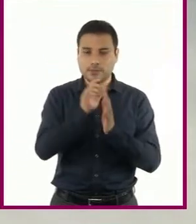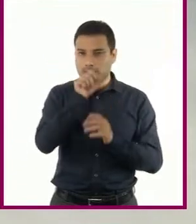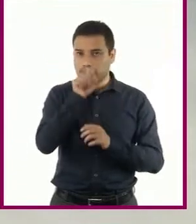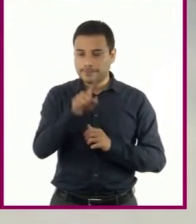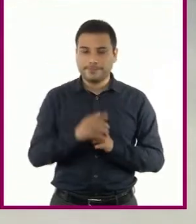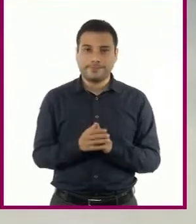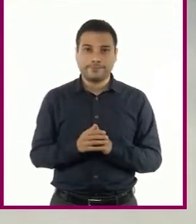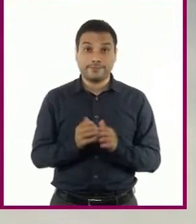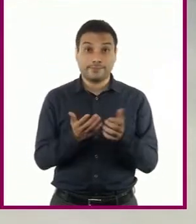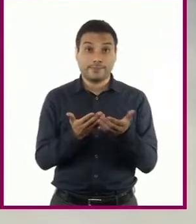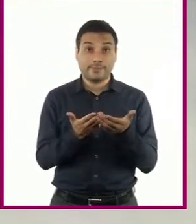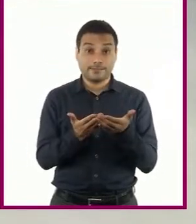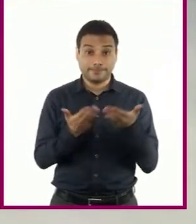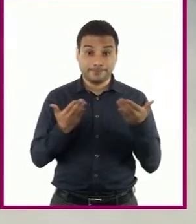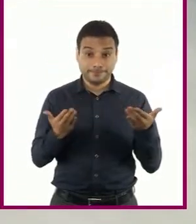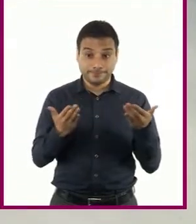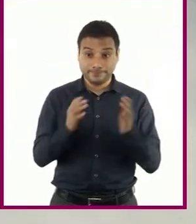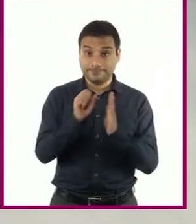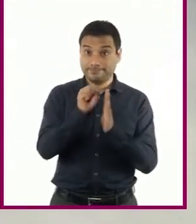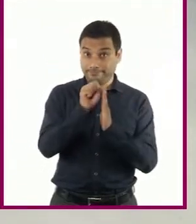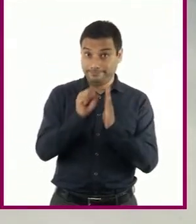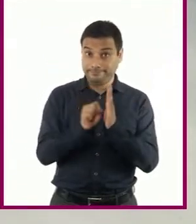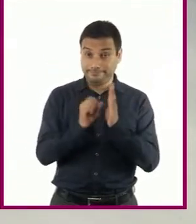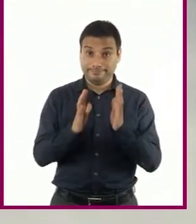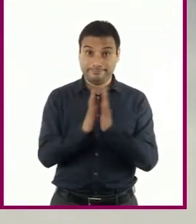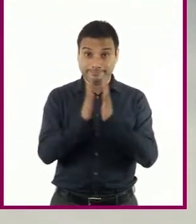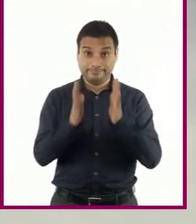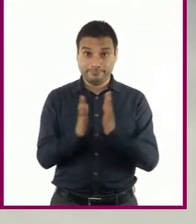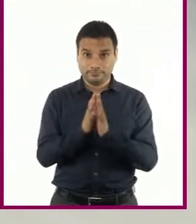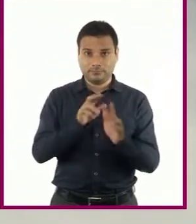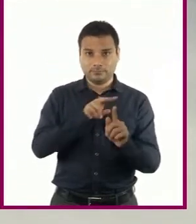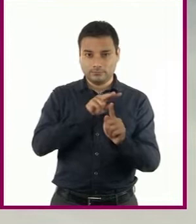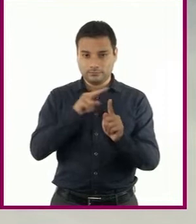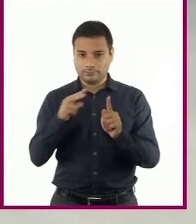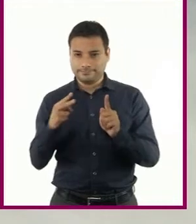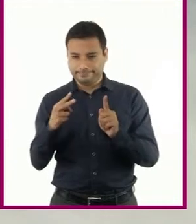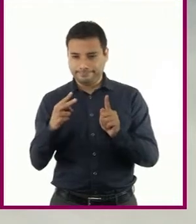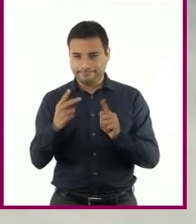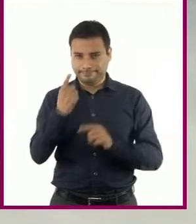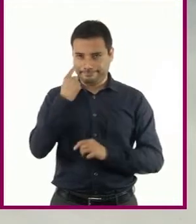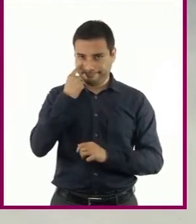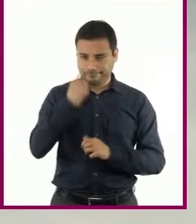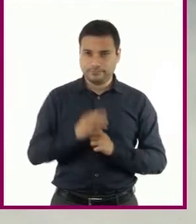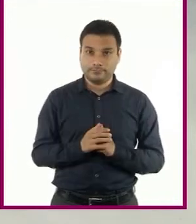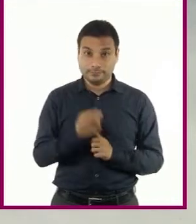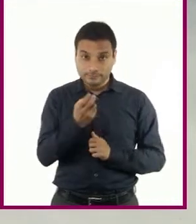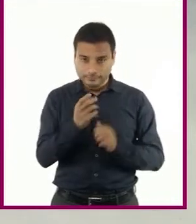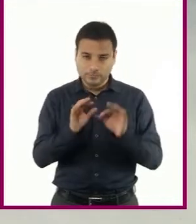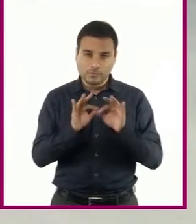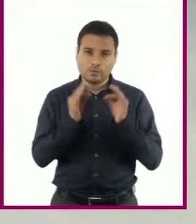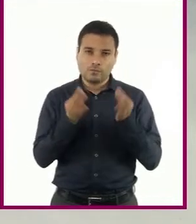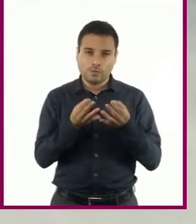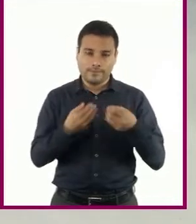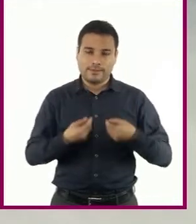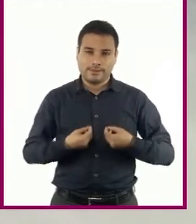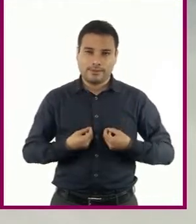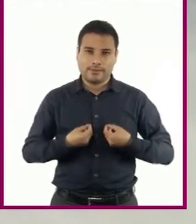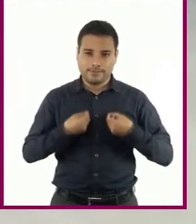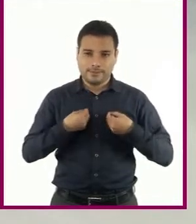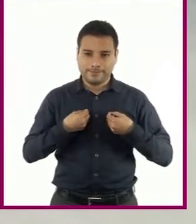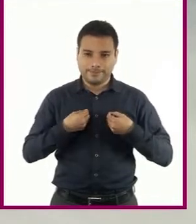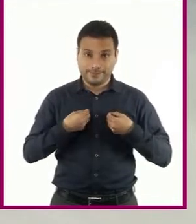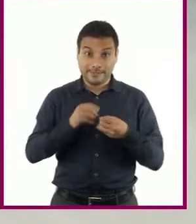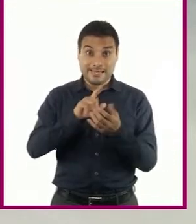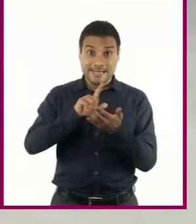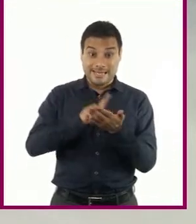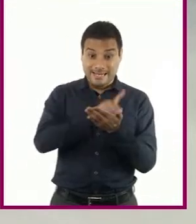Ahora veremos a la democracia desde un punto de vista más cercano, como forma de vida, partiendo de reconocer que las